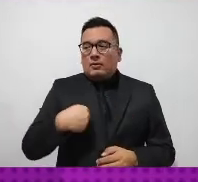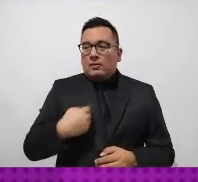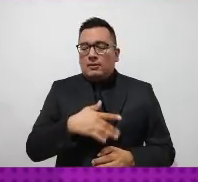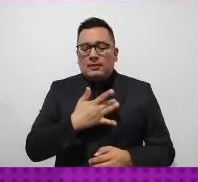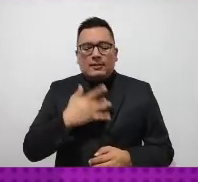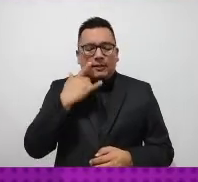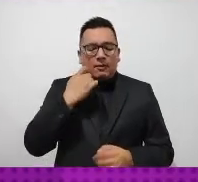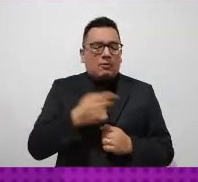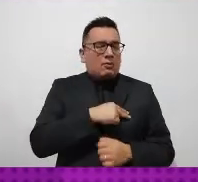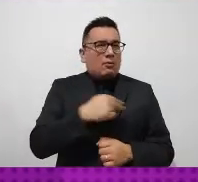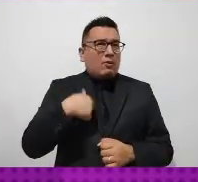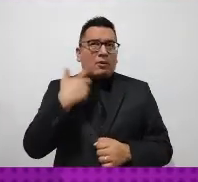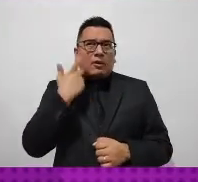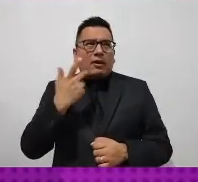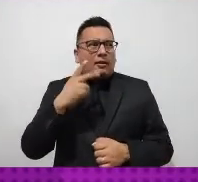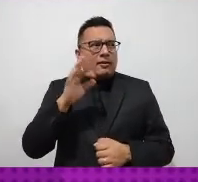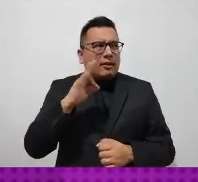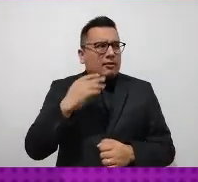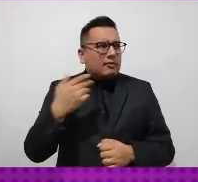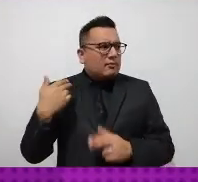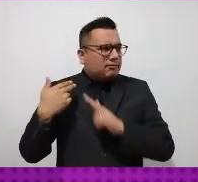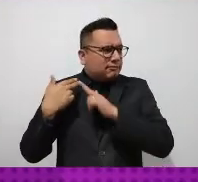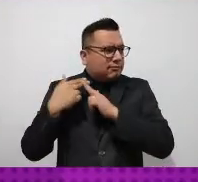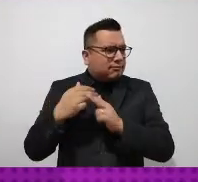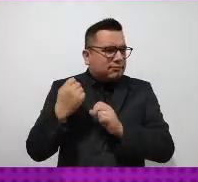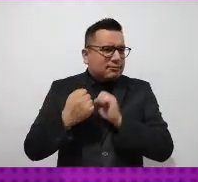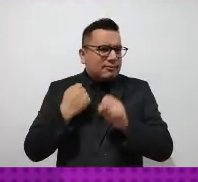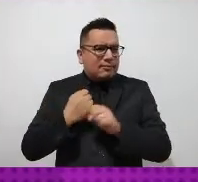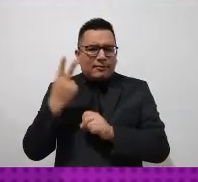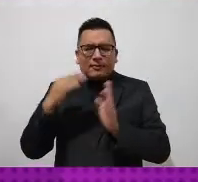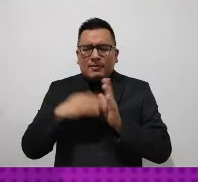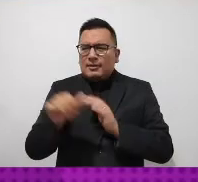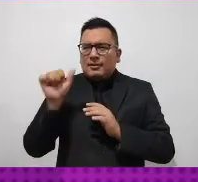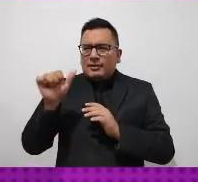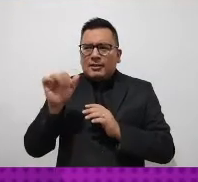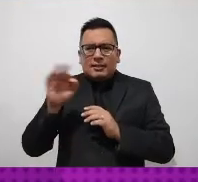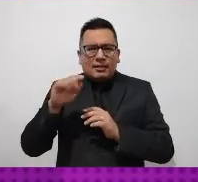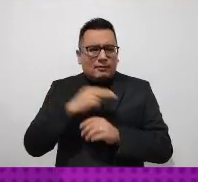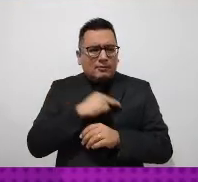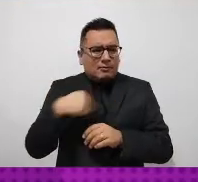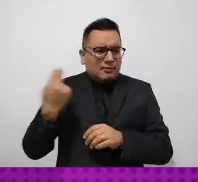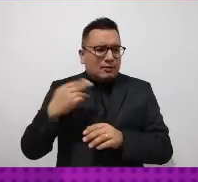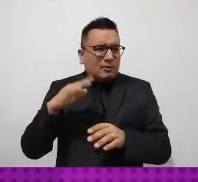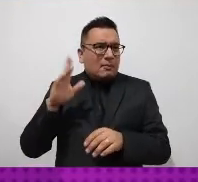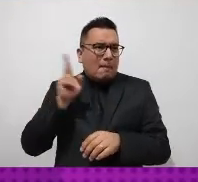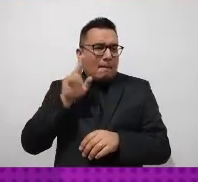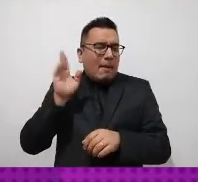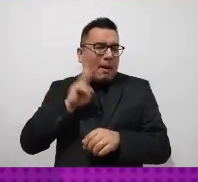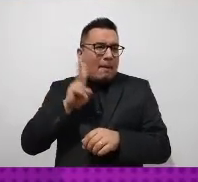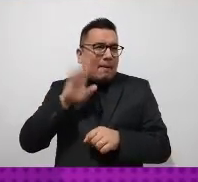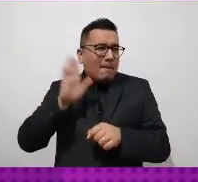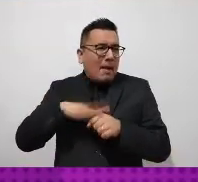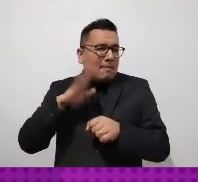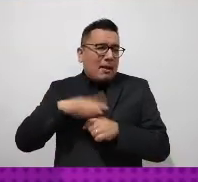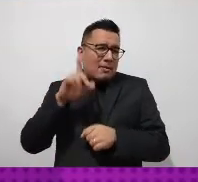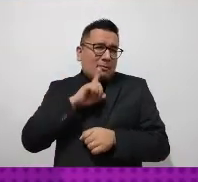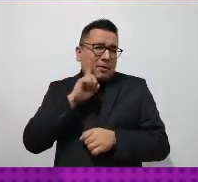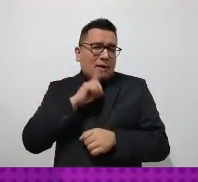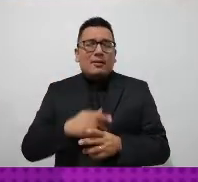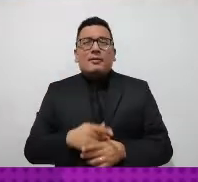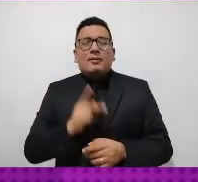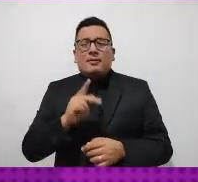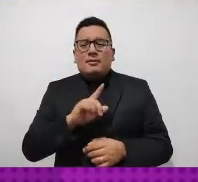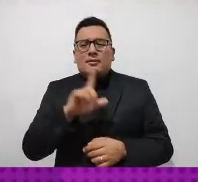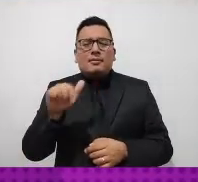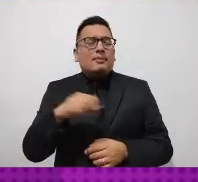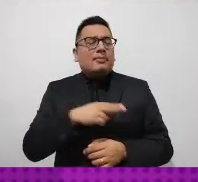extraño porque esperábamos ver más avances en el ejercicio, en las tomas de decisiones, y claro que una